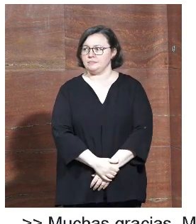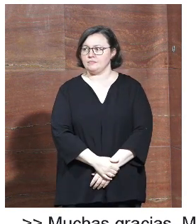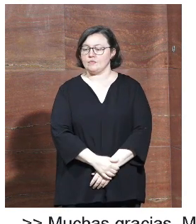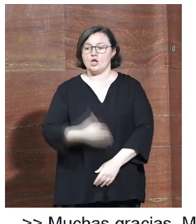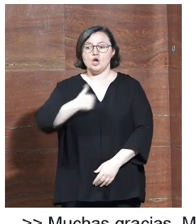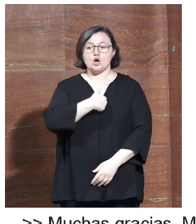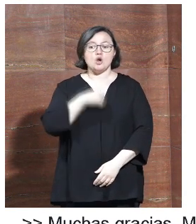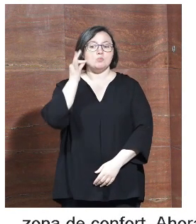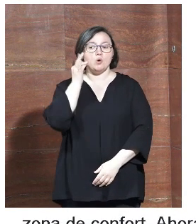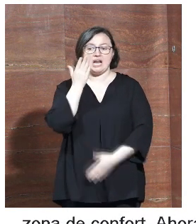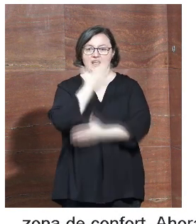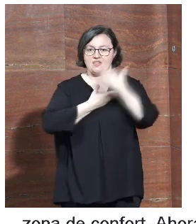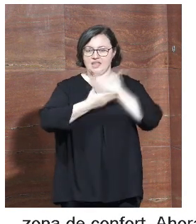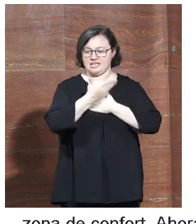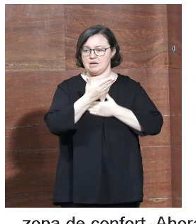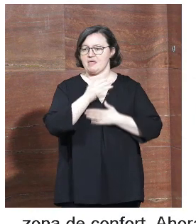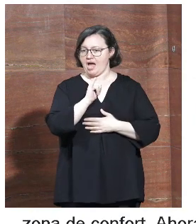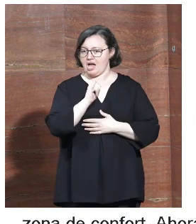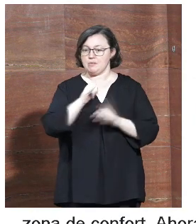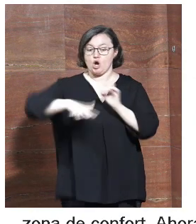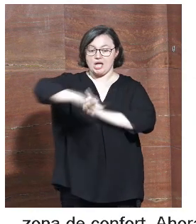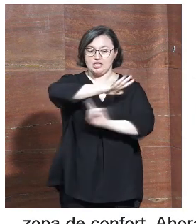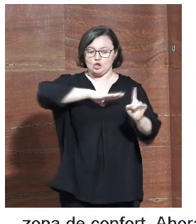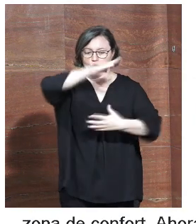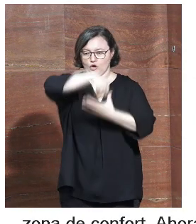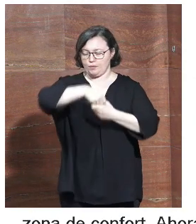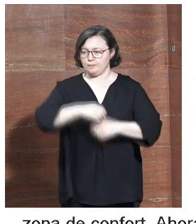como mujer con discapacidad en el entorno.